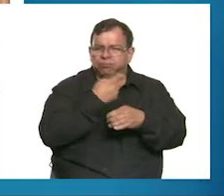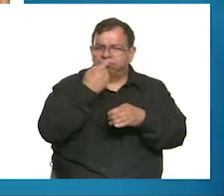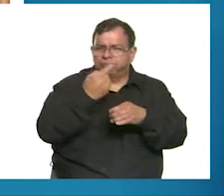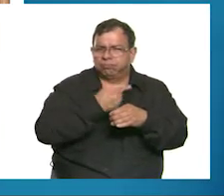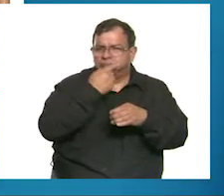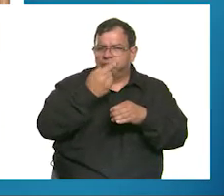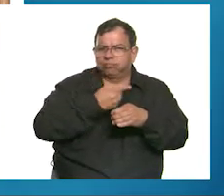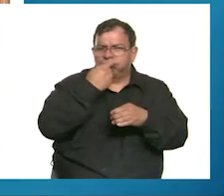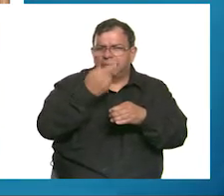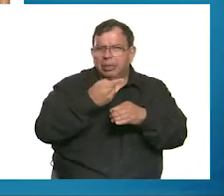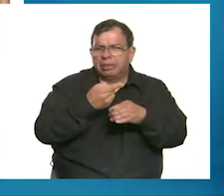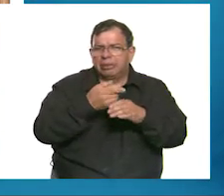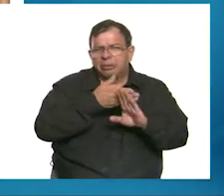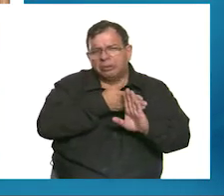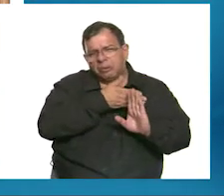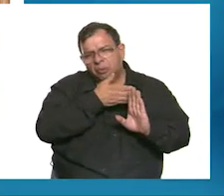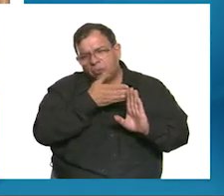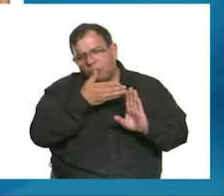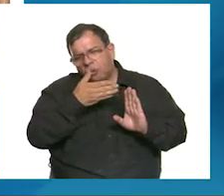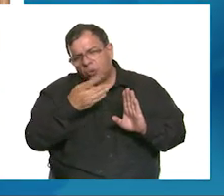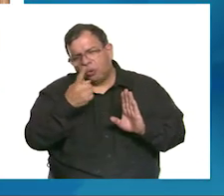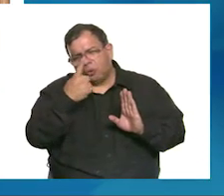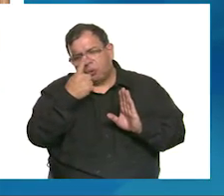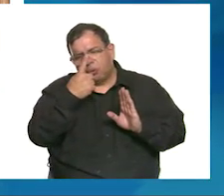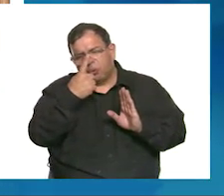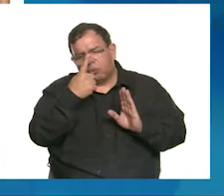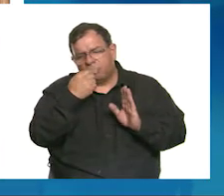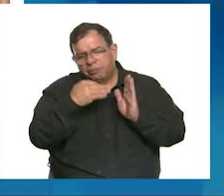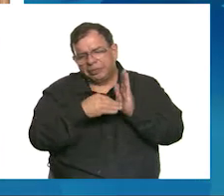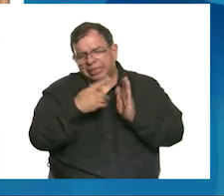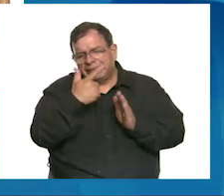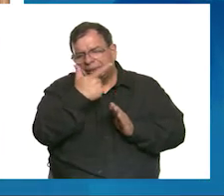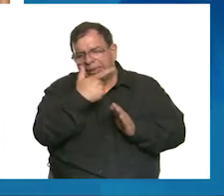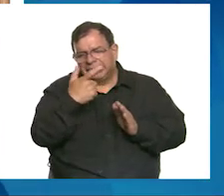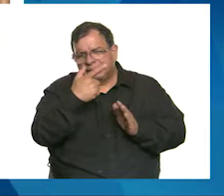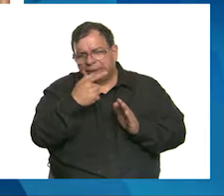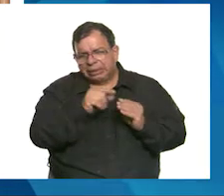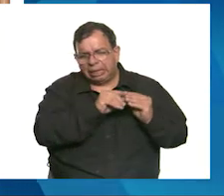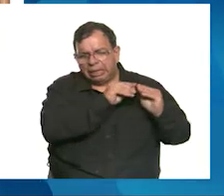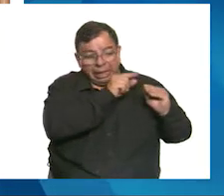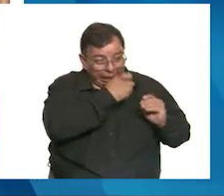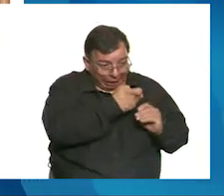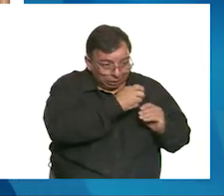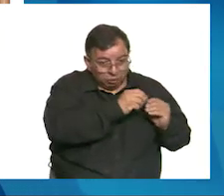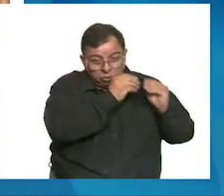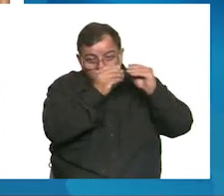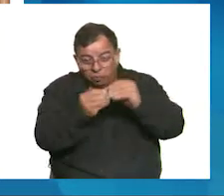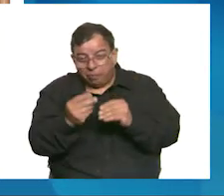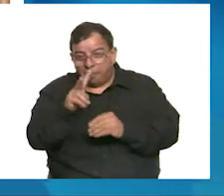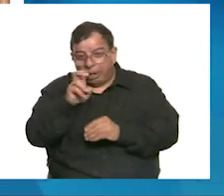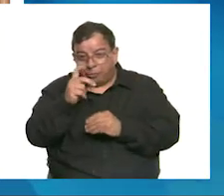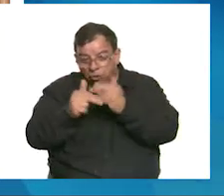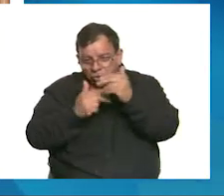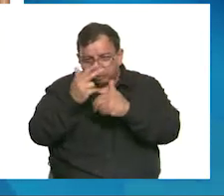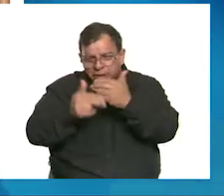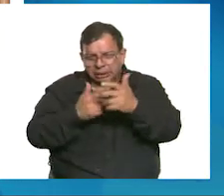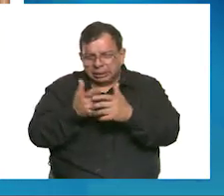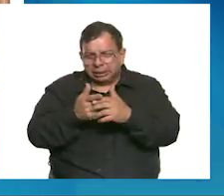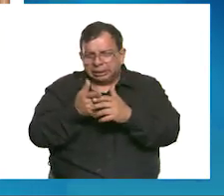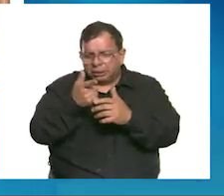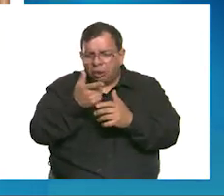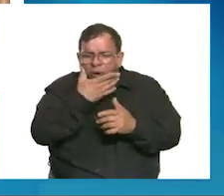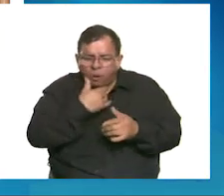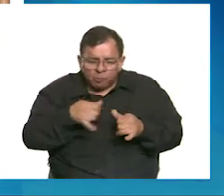Sin embargo, fue apenas en el año 1700 cuando se dio una aplicación práctica al vapor. Denis Papin,